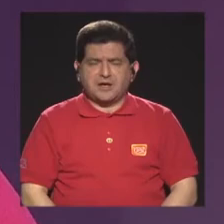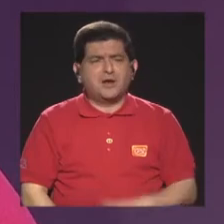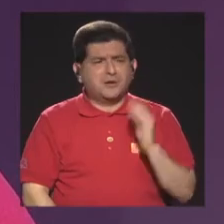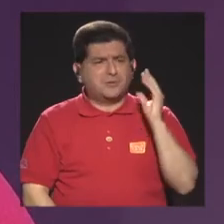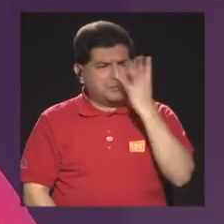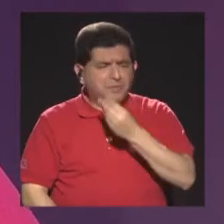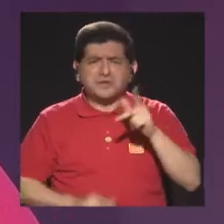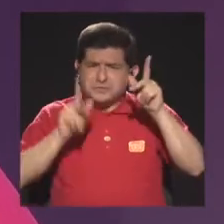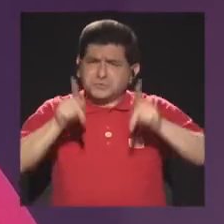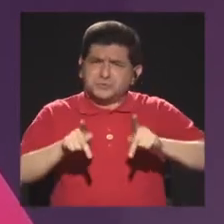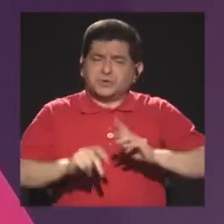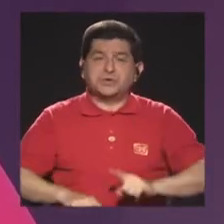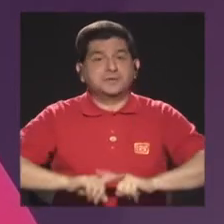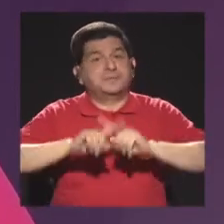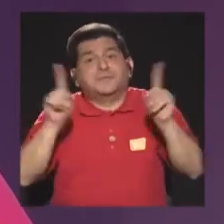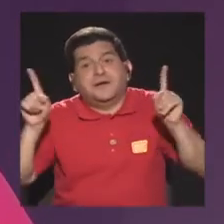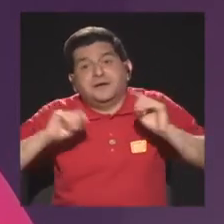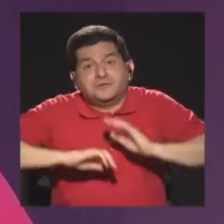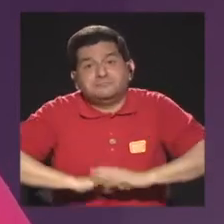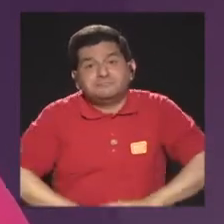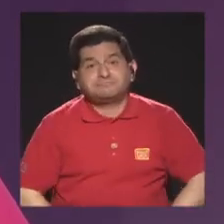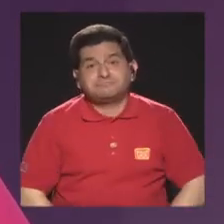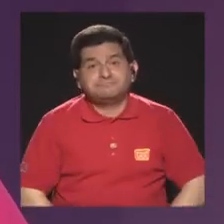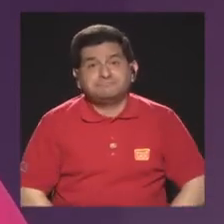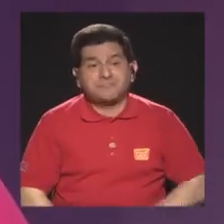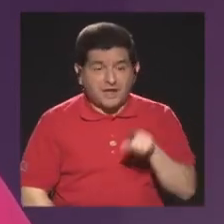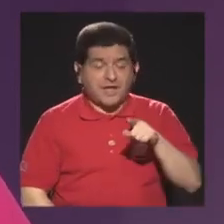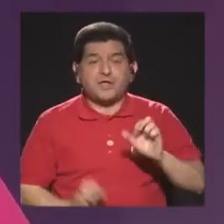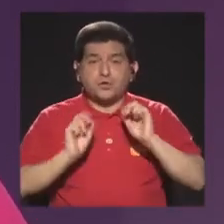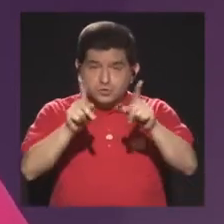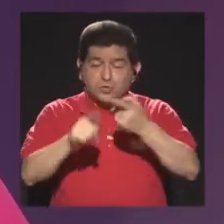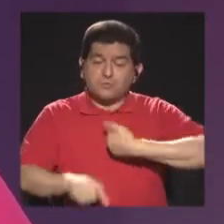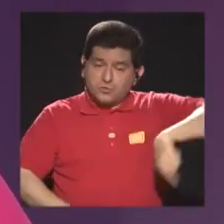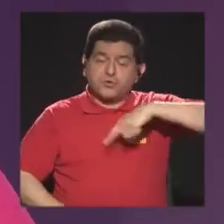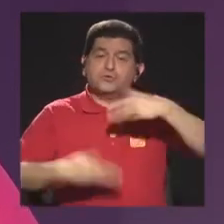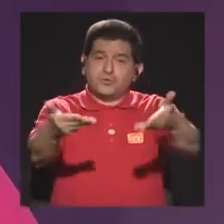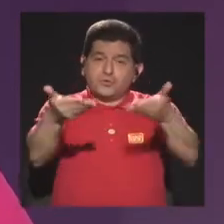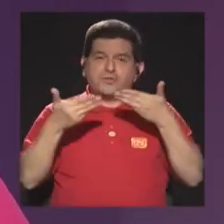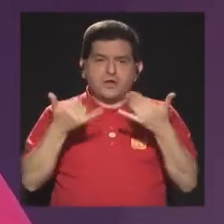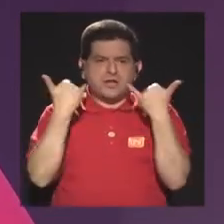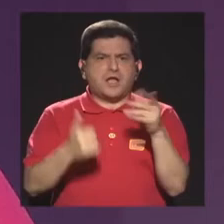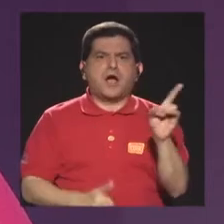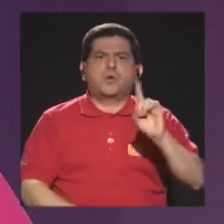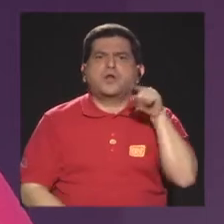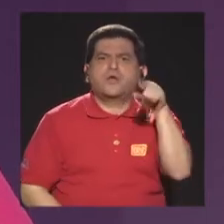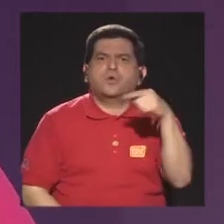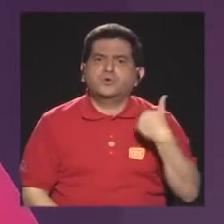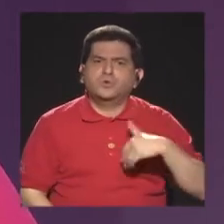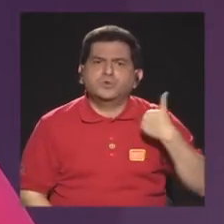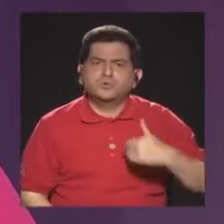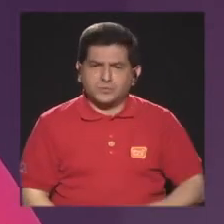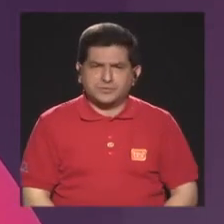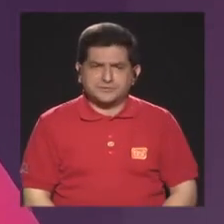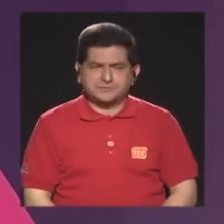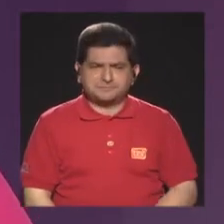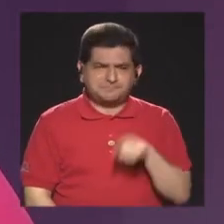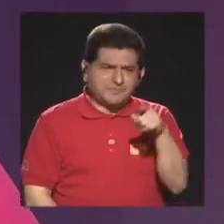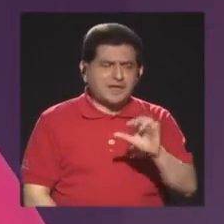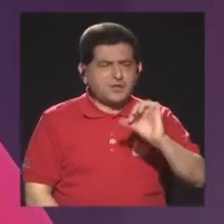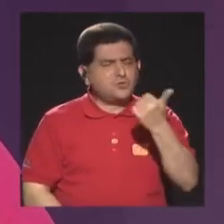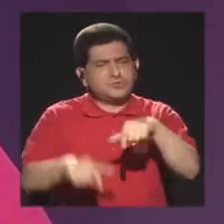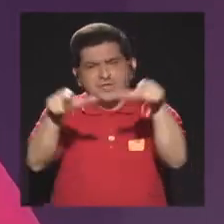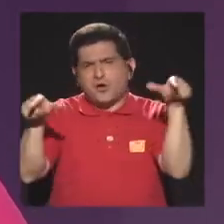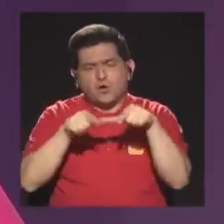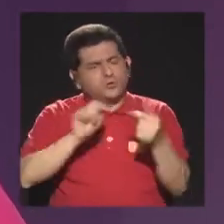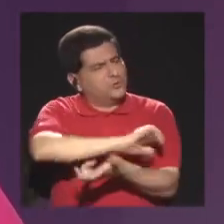por cierto, pero tenían que darnos campo a nosotras. ¿Y para dónde se fueron? Tuvimos que ubicarlos en otros